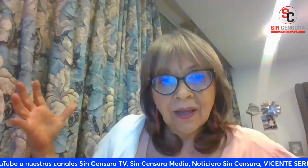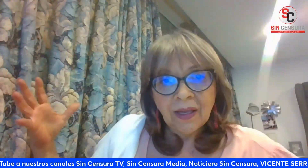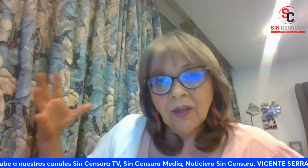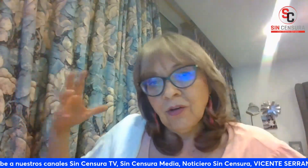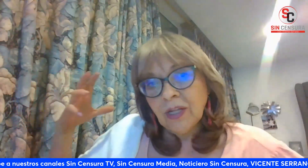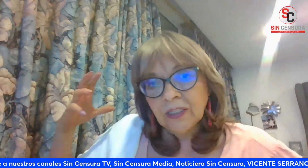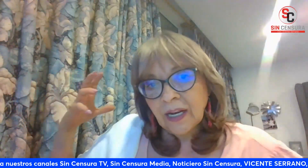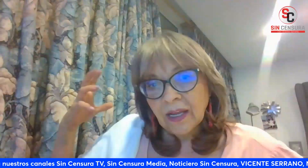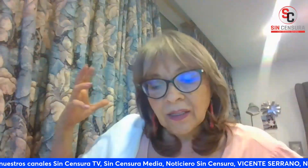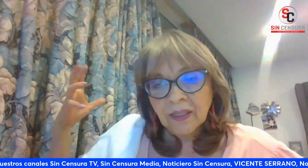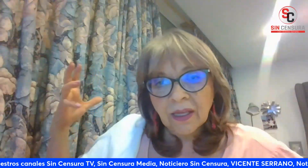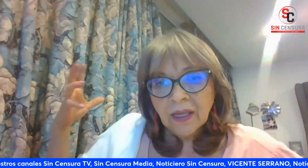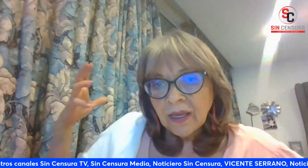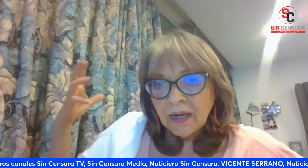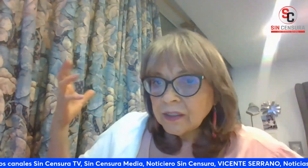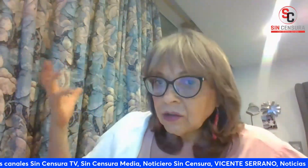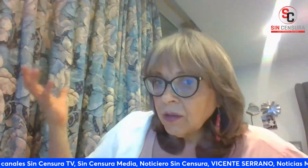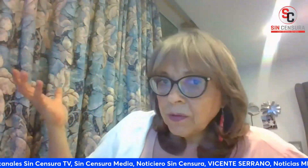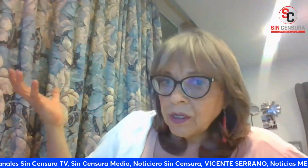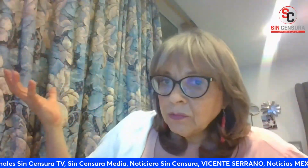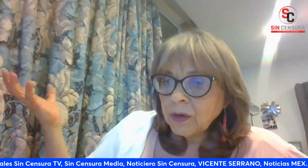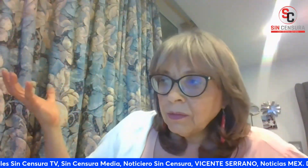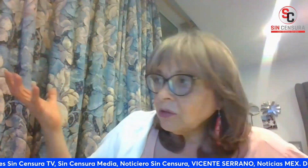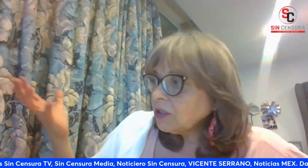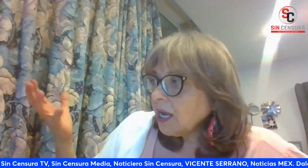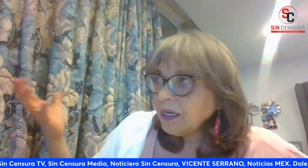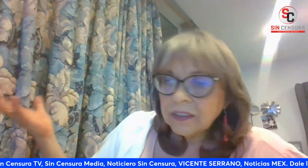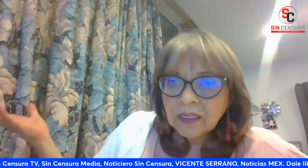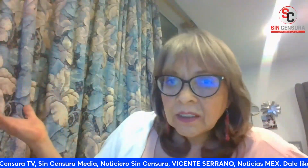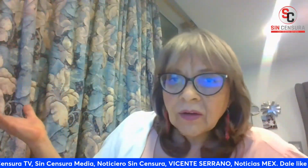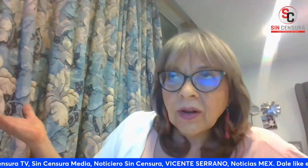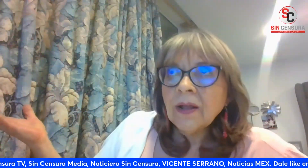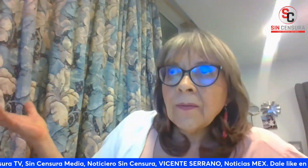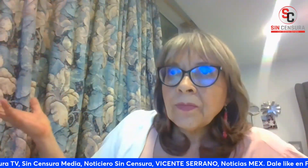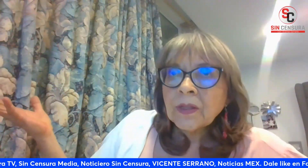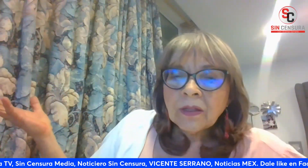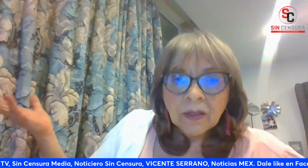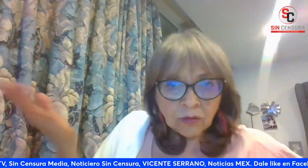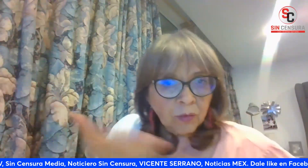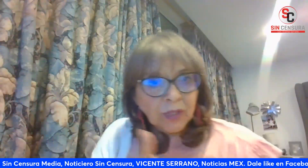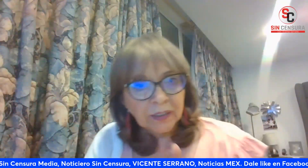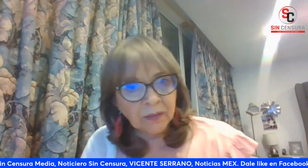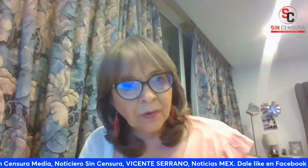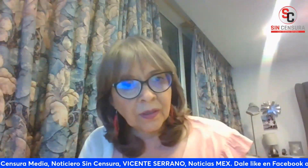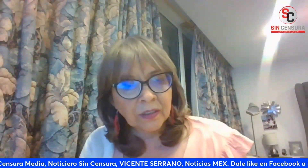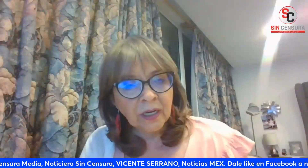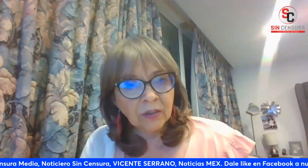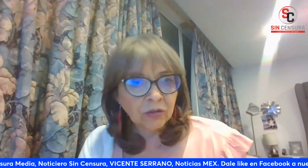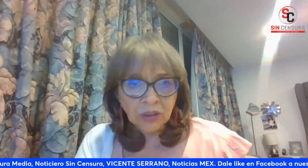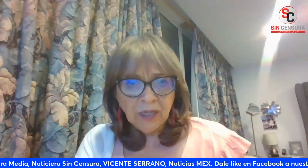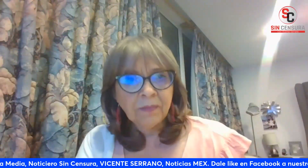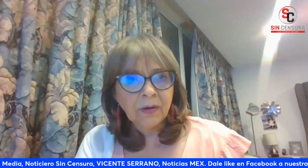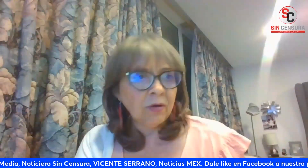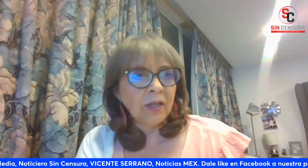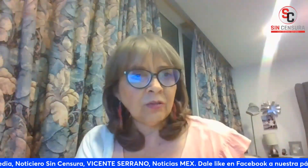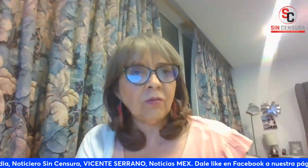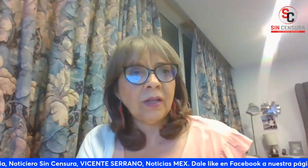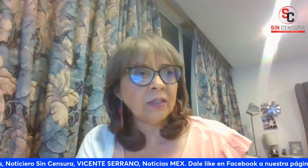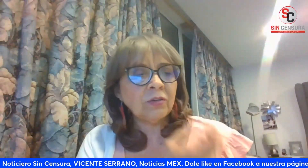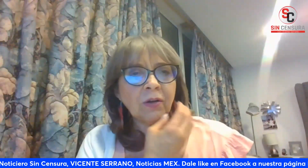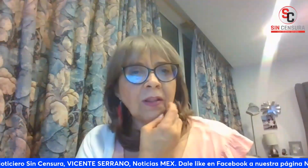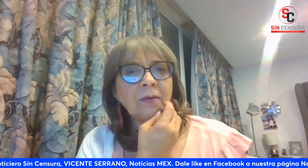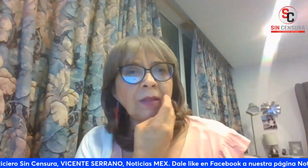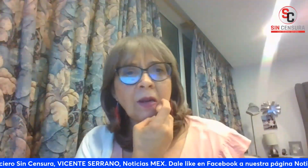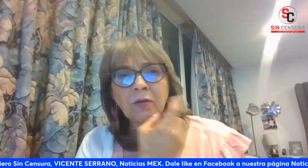calle y oyes a la gente, le dices, oye, pero tienes programas sociales, tienes ahora, tú votaste por Andrés Manuel, sí, pero es